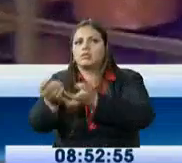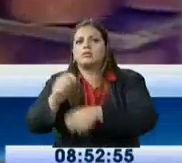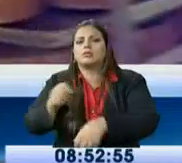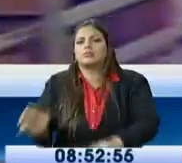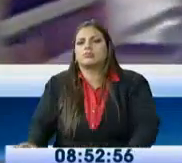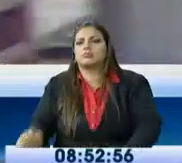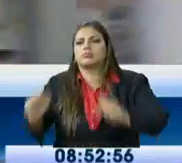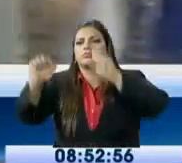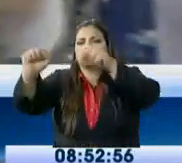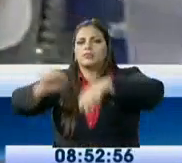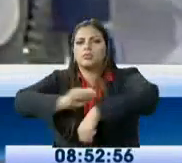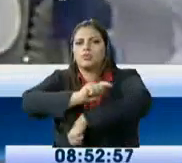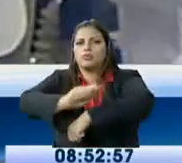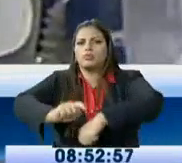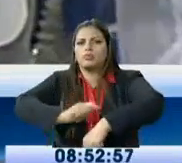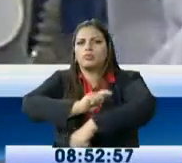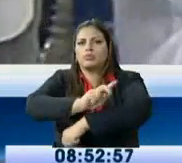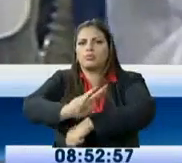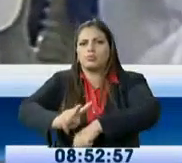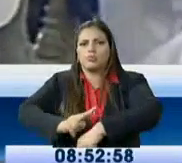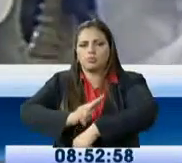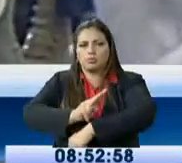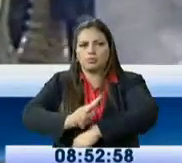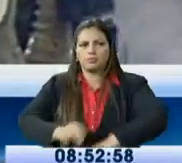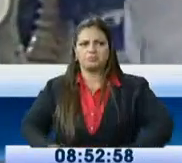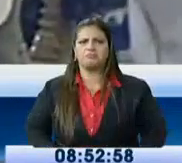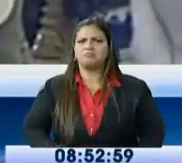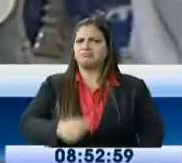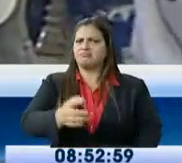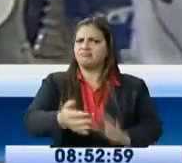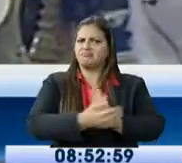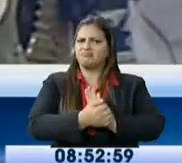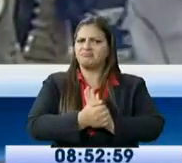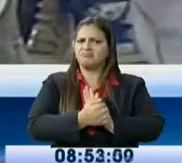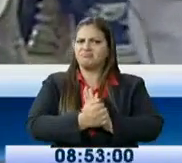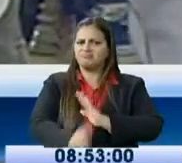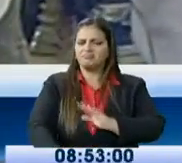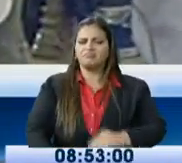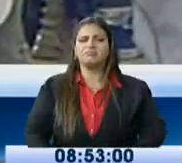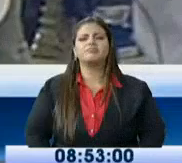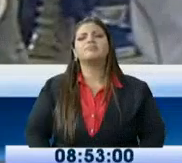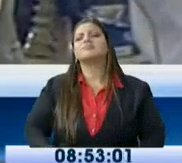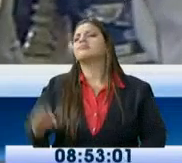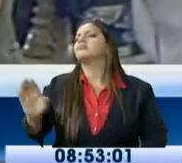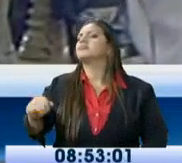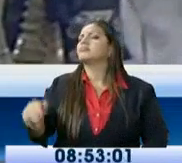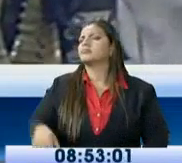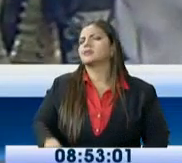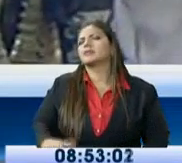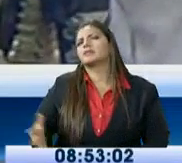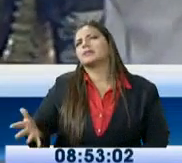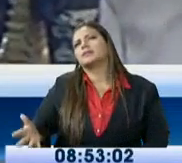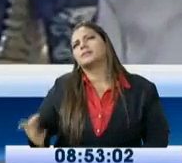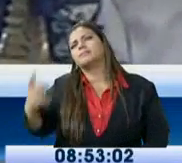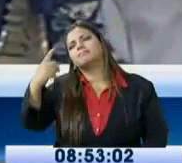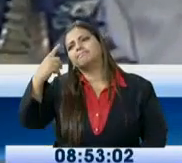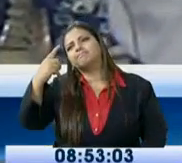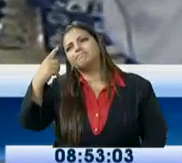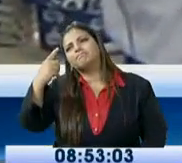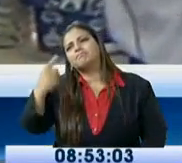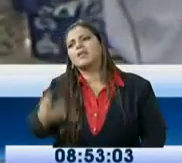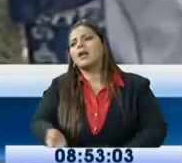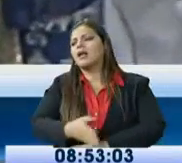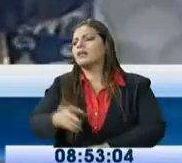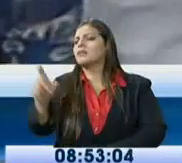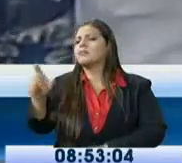pastelero, más de 20 años de experiencia. Ya sabe el toque especial. Don Antonio, ¿qué le gusta a la gente en el pan de Pascua? ¿Qué ha escuchado usted? ¿Qué es lo que les gusta que